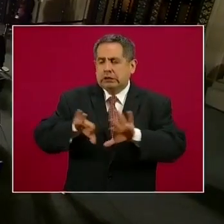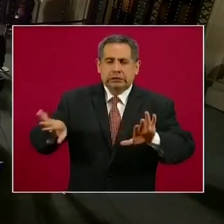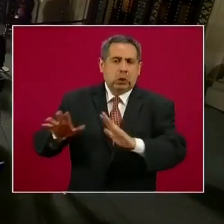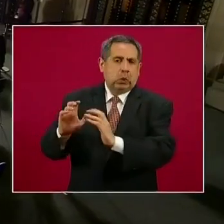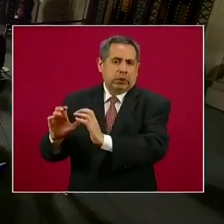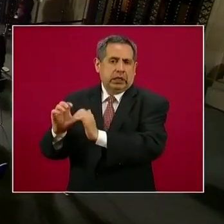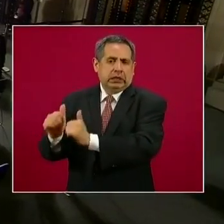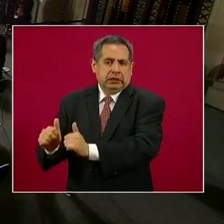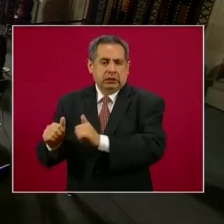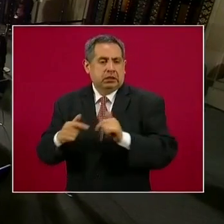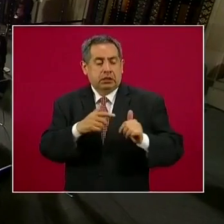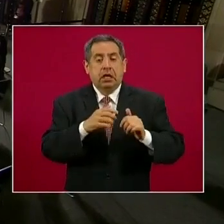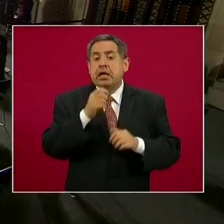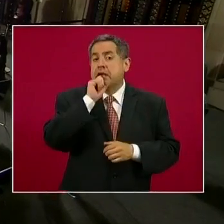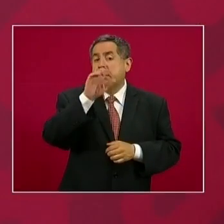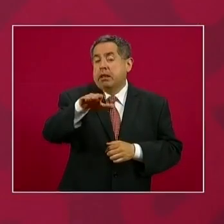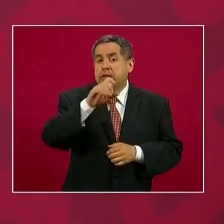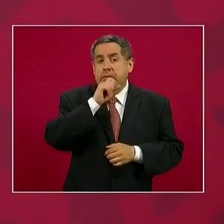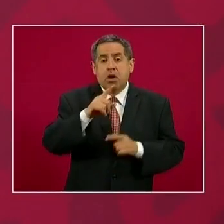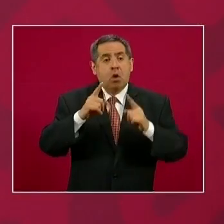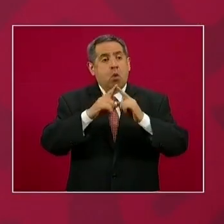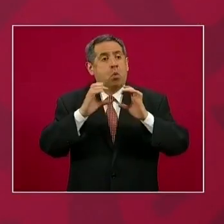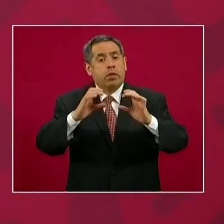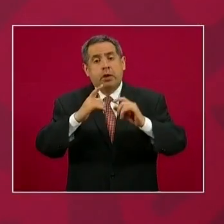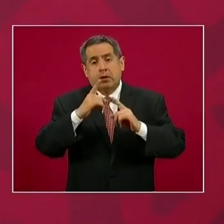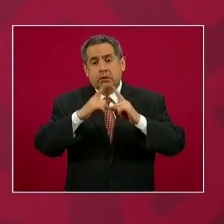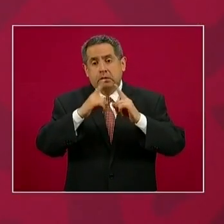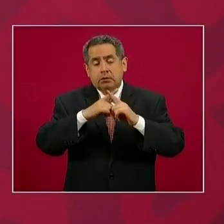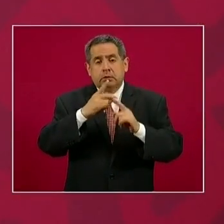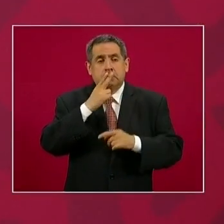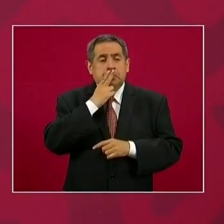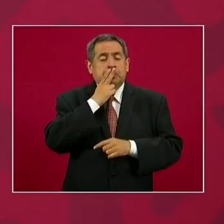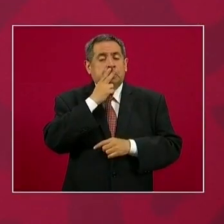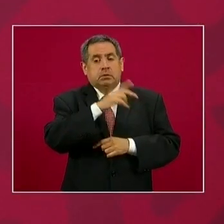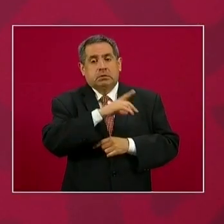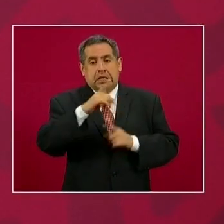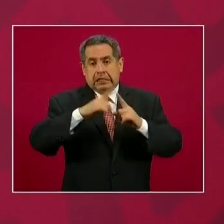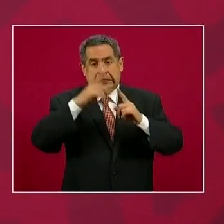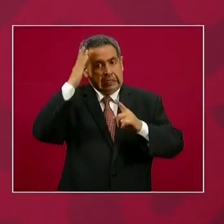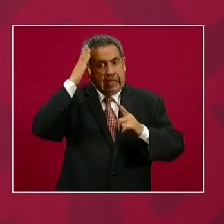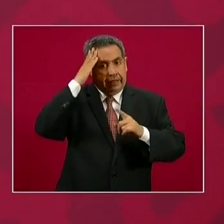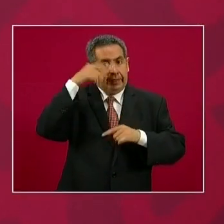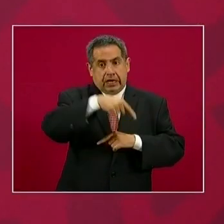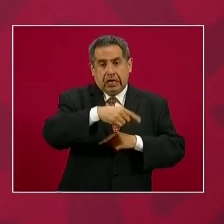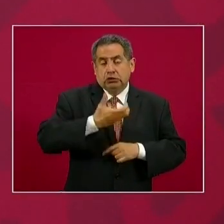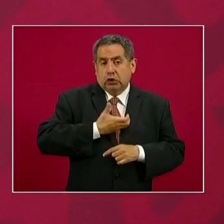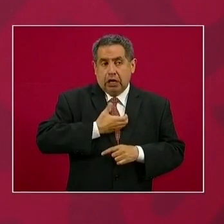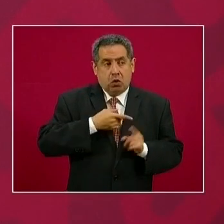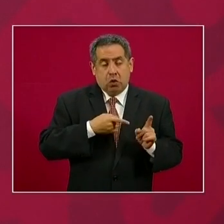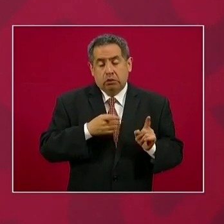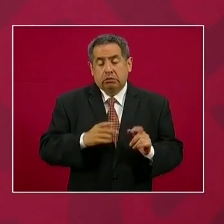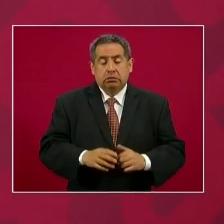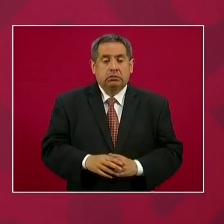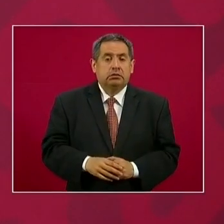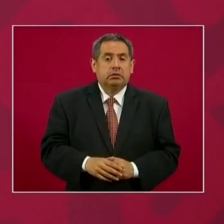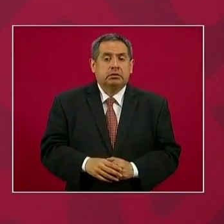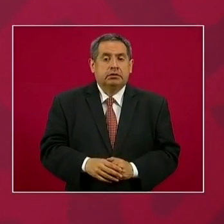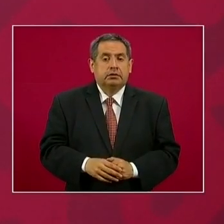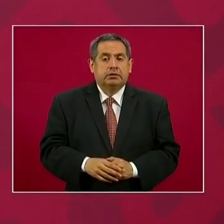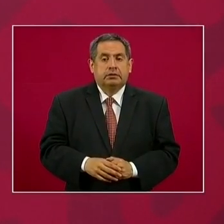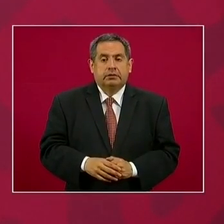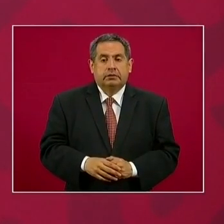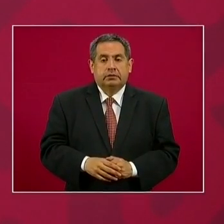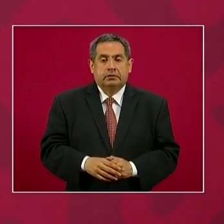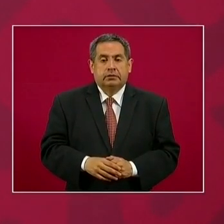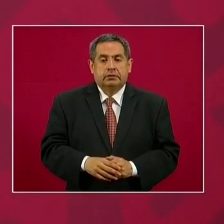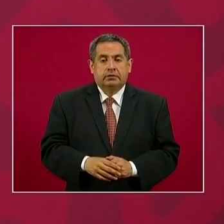el presidente. Pues yo había mandado una iniciativa para la revocación de mandato. Los partidos de oposición